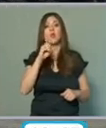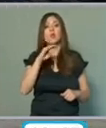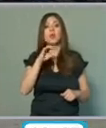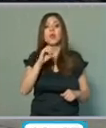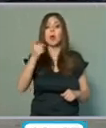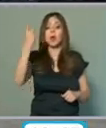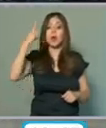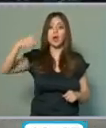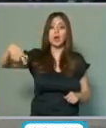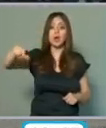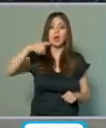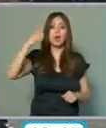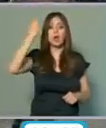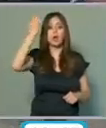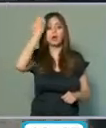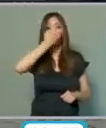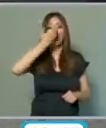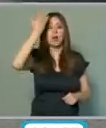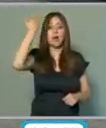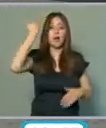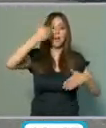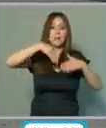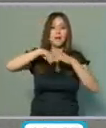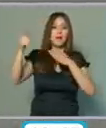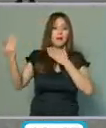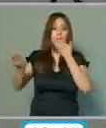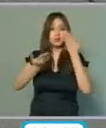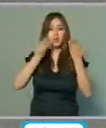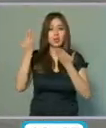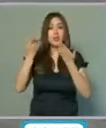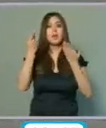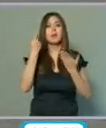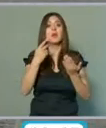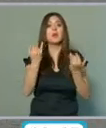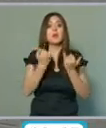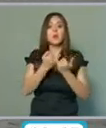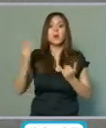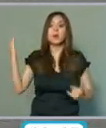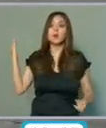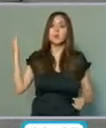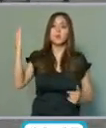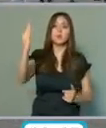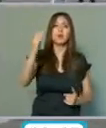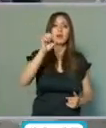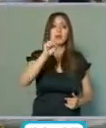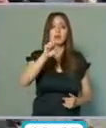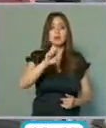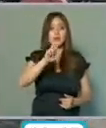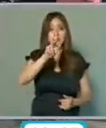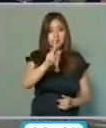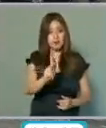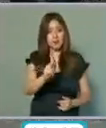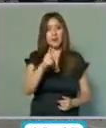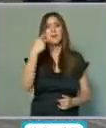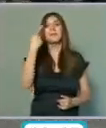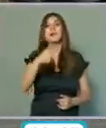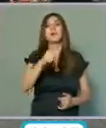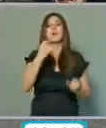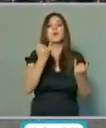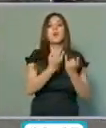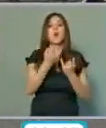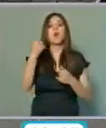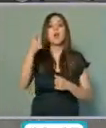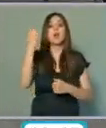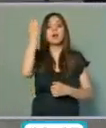vivían estudiantes y luego por supuesto también esta parte de la Secretaría de Educación Pública y la Escuela